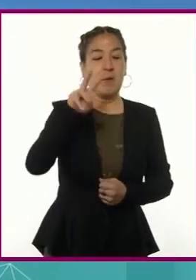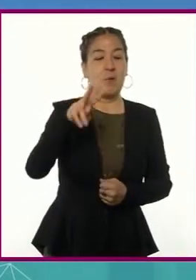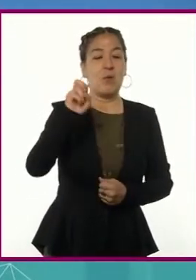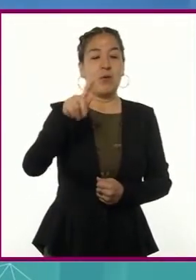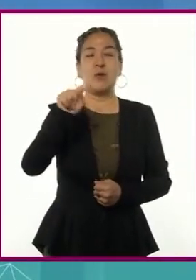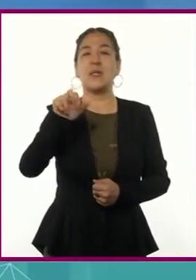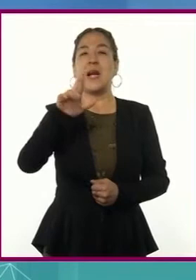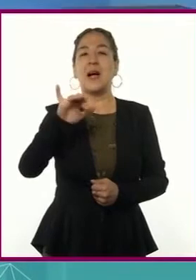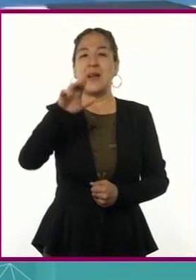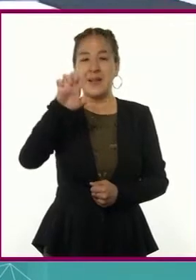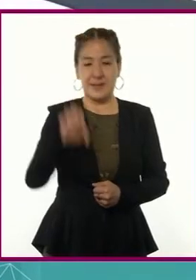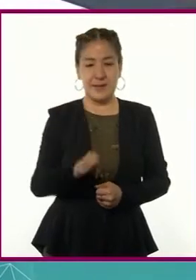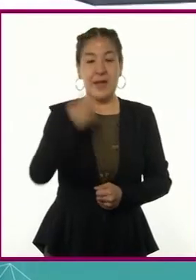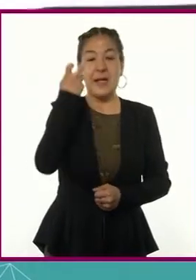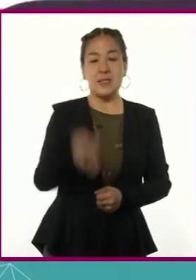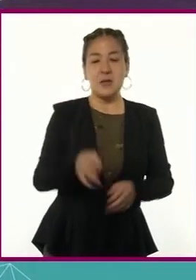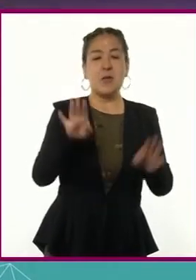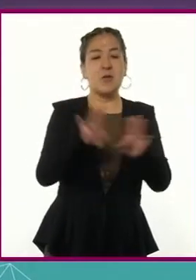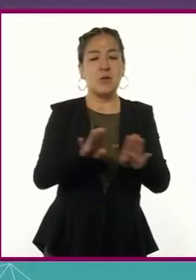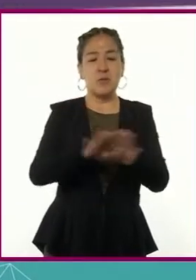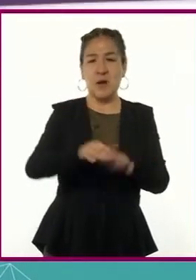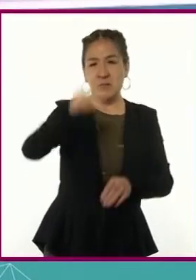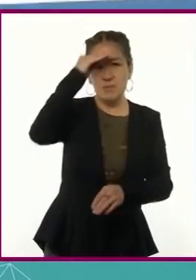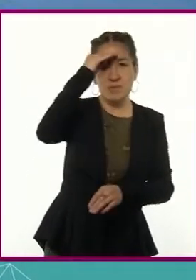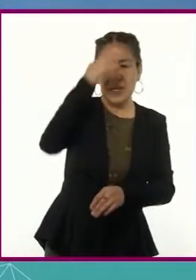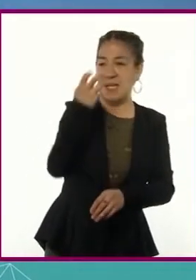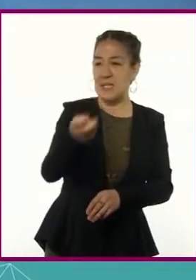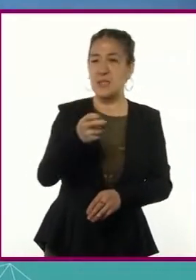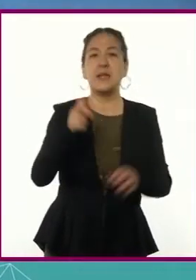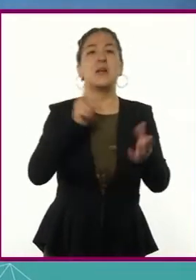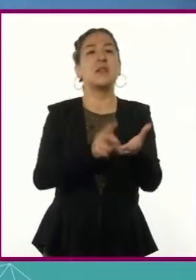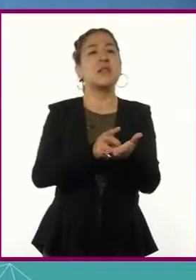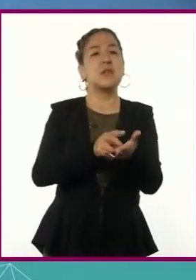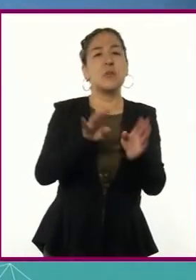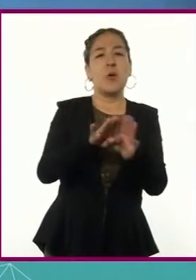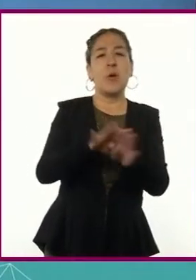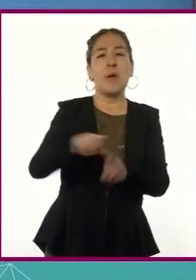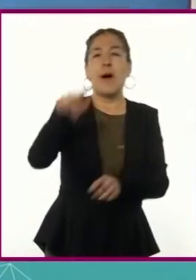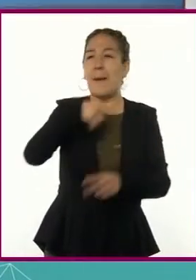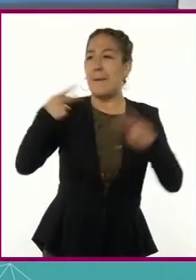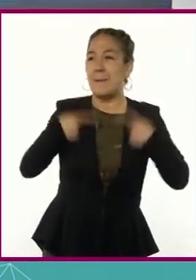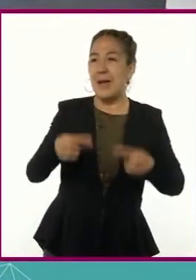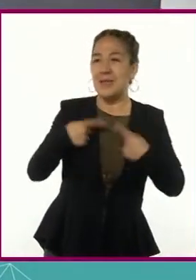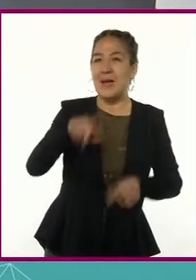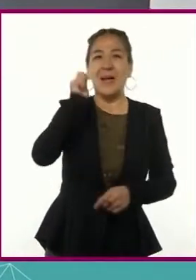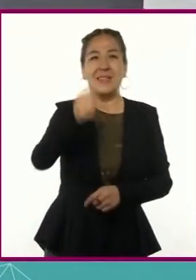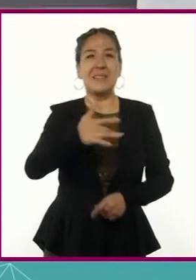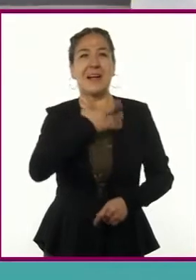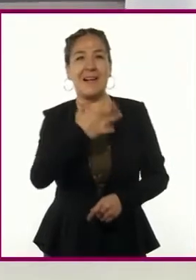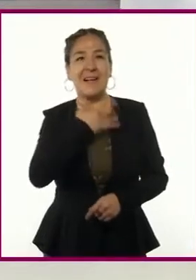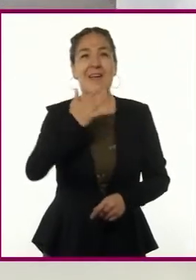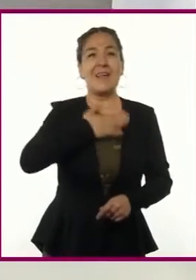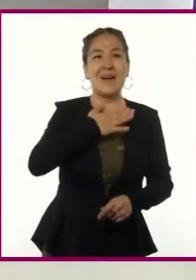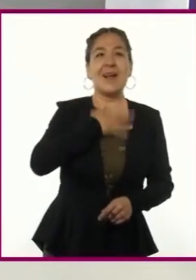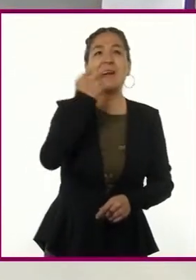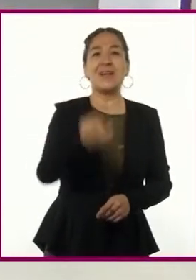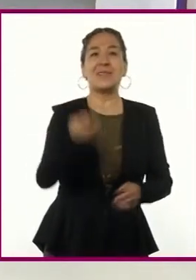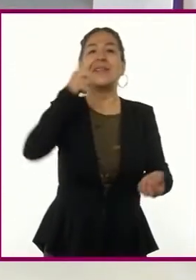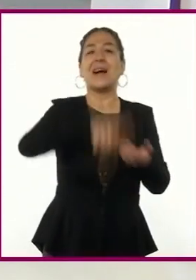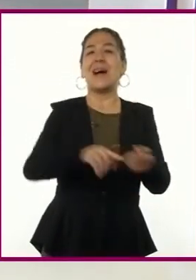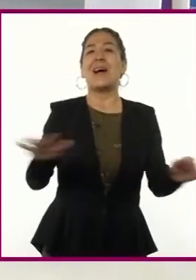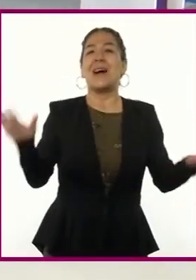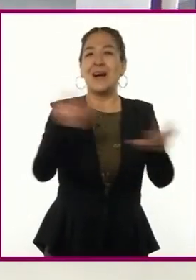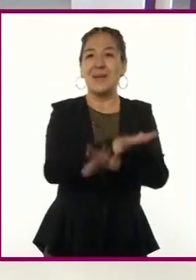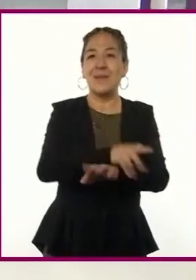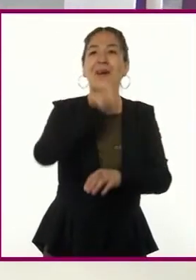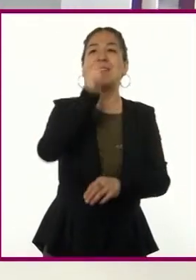mejor conocido como Voltaire, arremetió contra las supersticiones populares y los abusos del clero católico. Conozcamos más